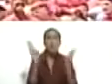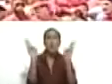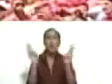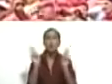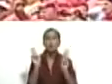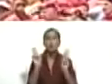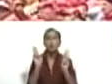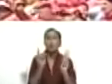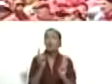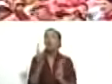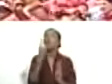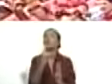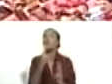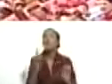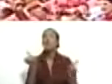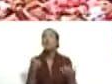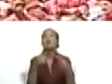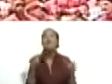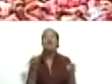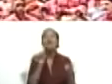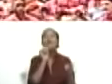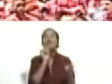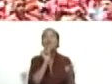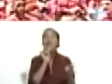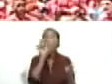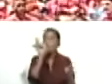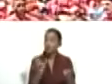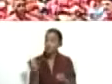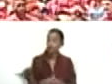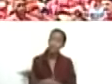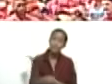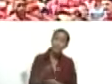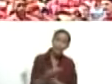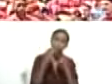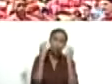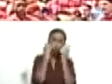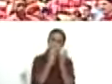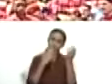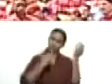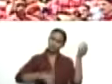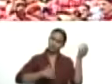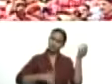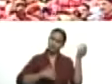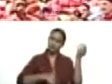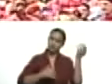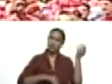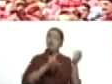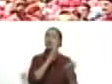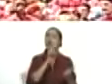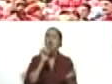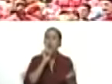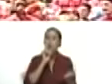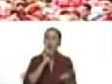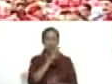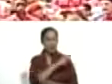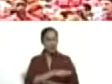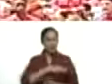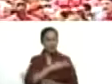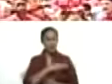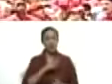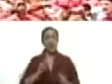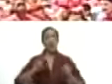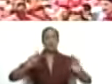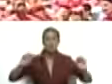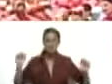años de la partida física de Alí Primera, y va a ser la gran misión ¡Viva Venezuela, mi patria querida! Para